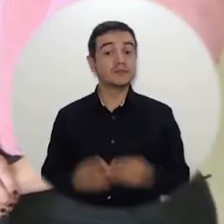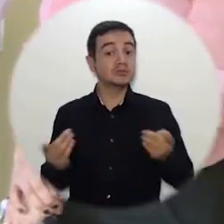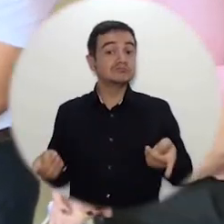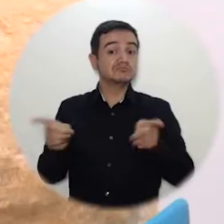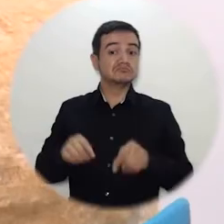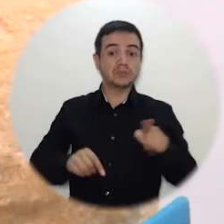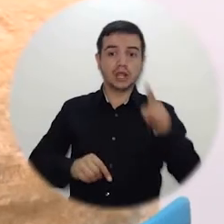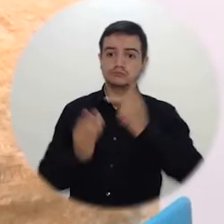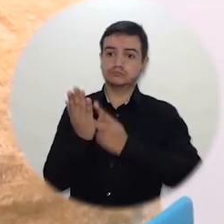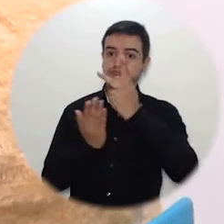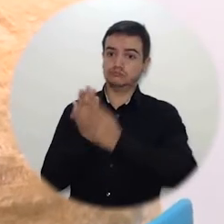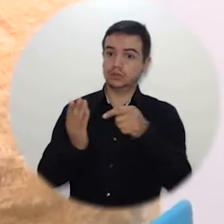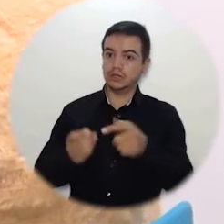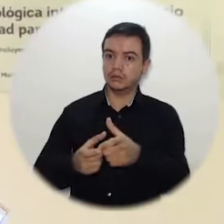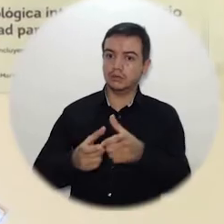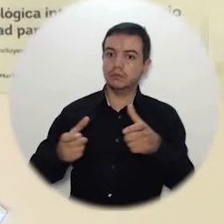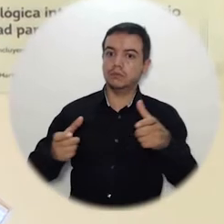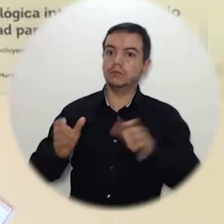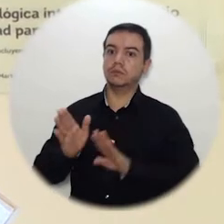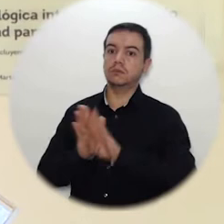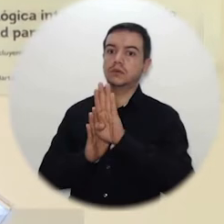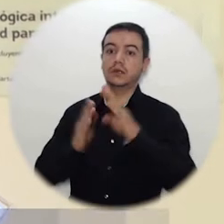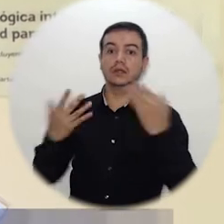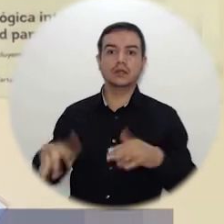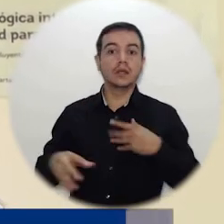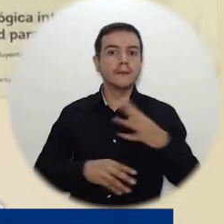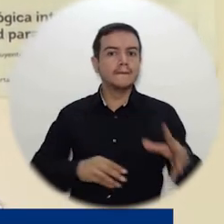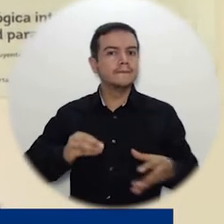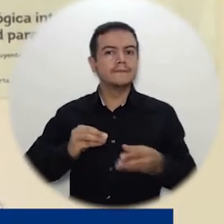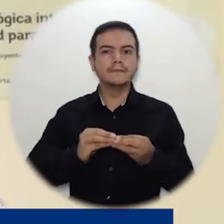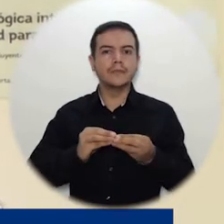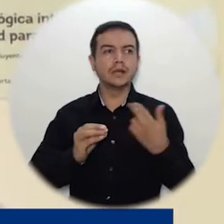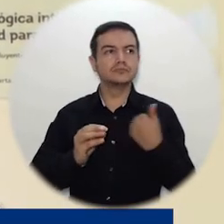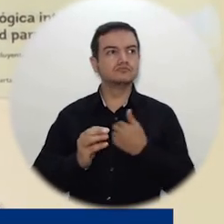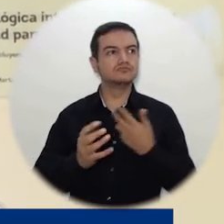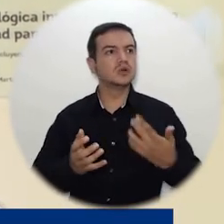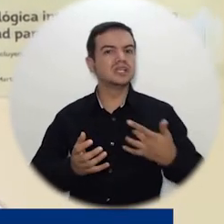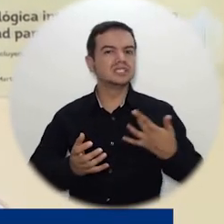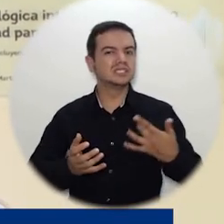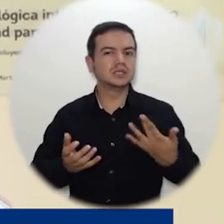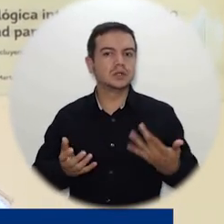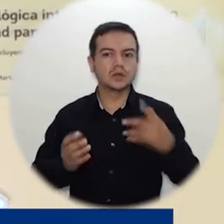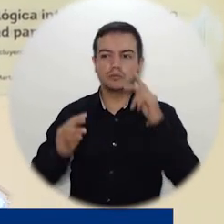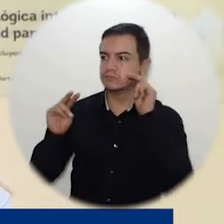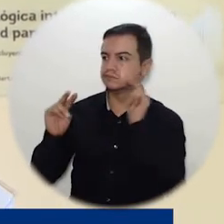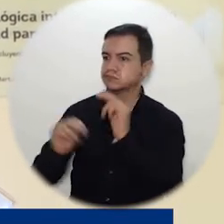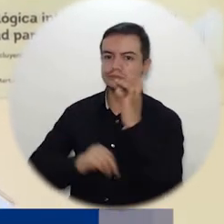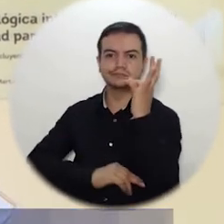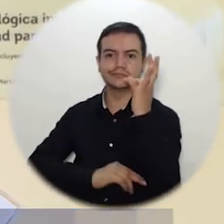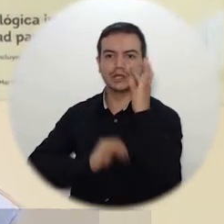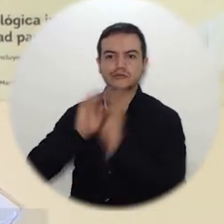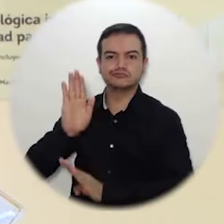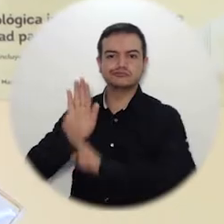Es un proyecto que ha venido creciendo poco a poco y pues bueno, la idea de todo esto es que lo veamos